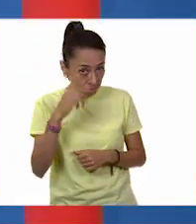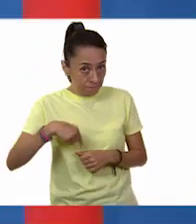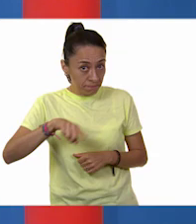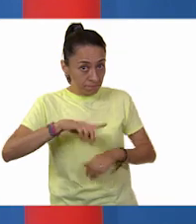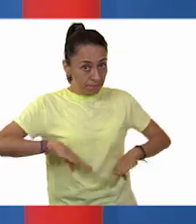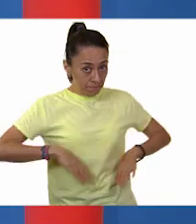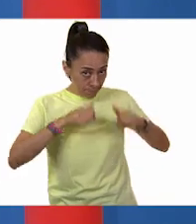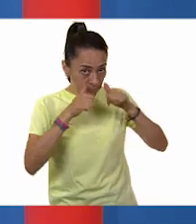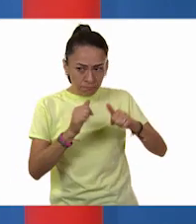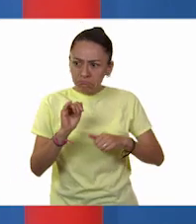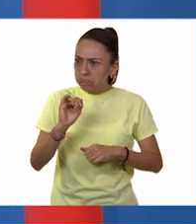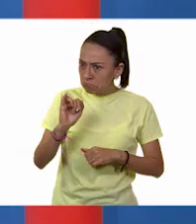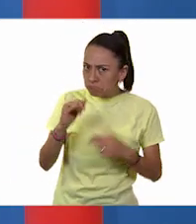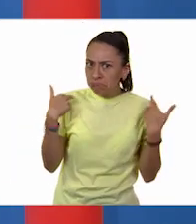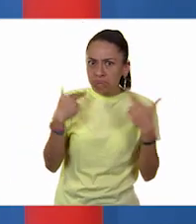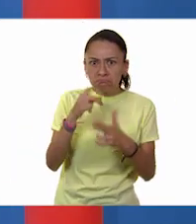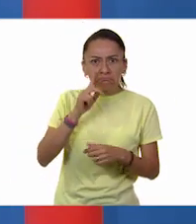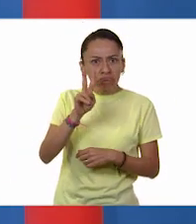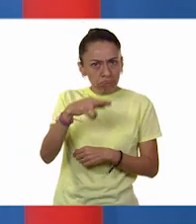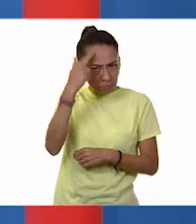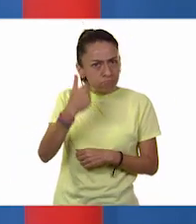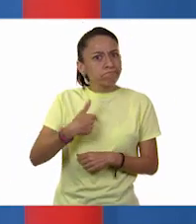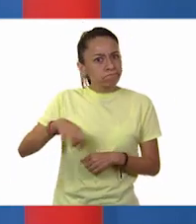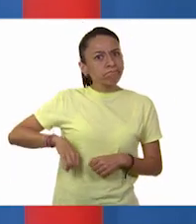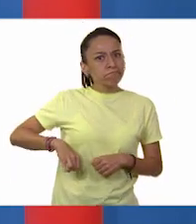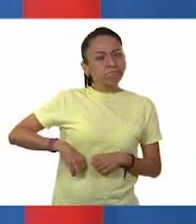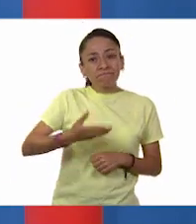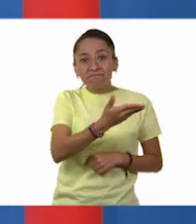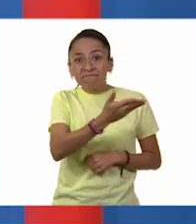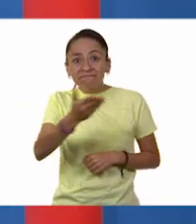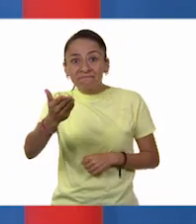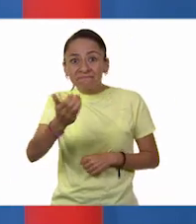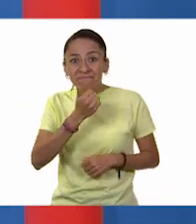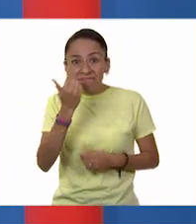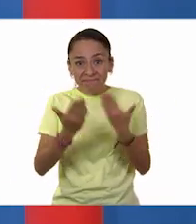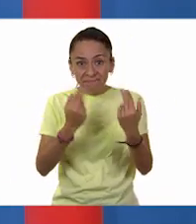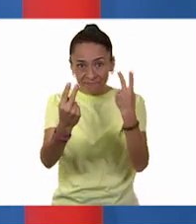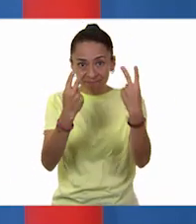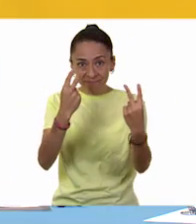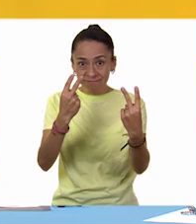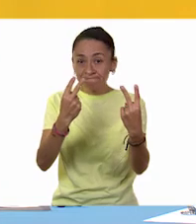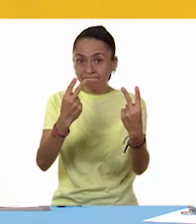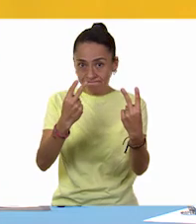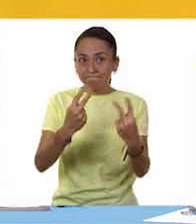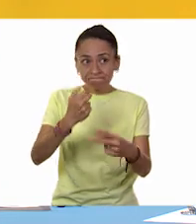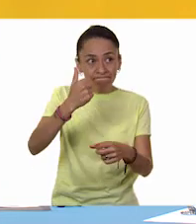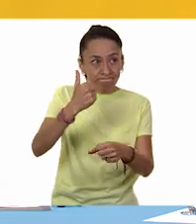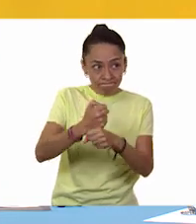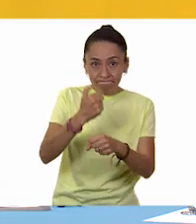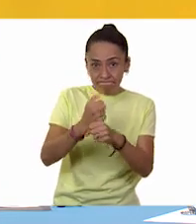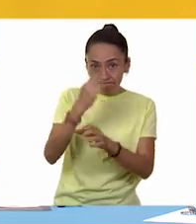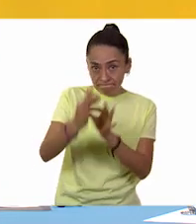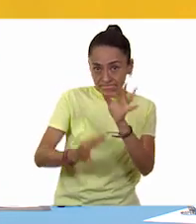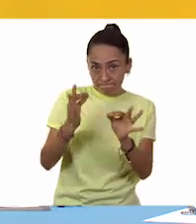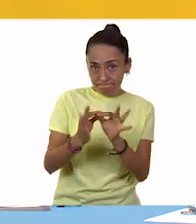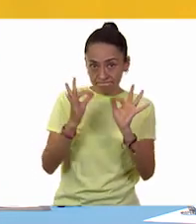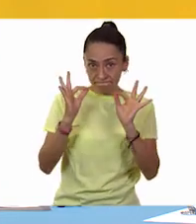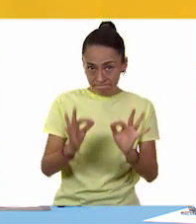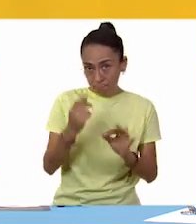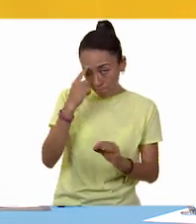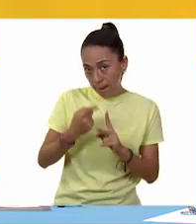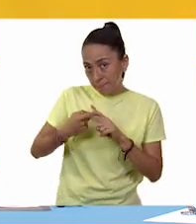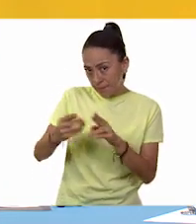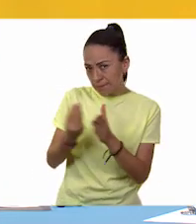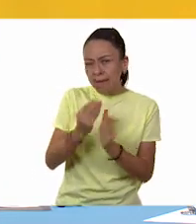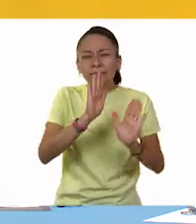interesante y en casa los estudiantes de sexto grado ya están listos para que continuemos con la clase. Pero antes te hago una pregunta.